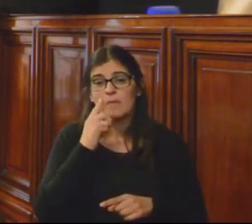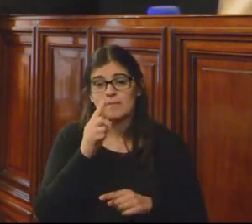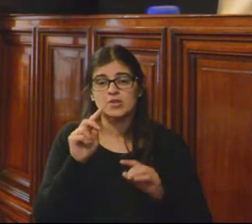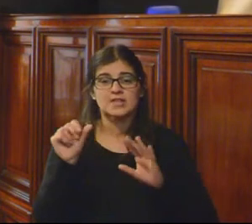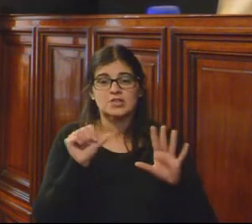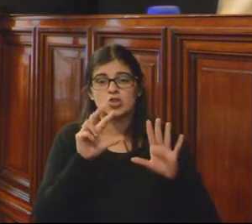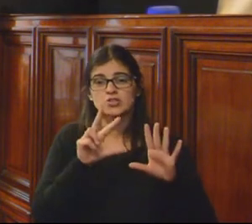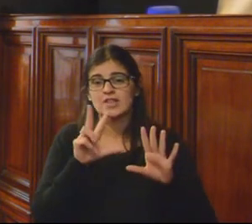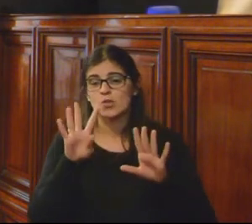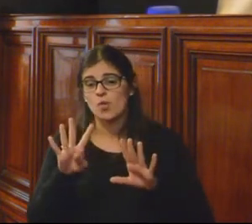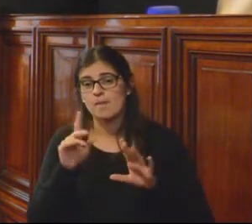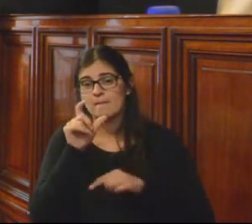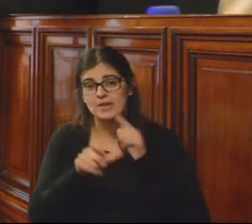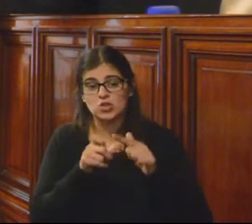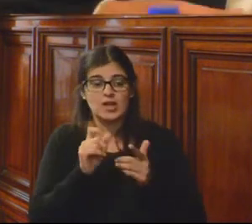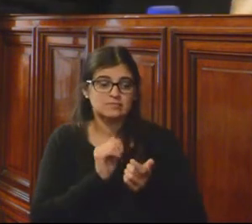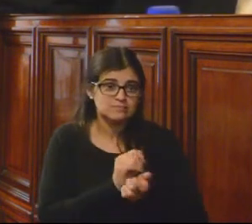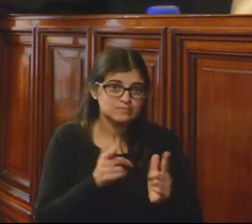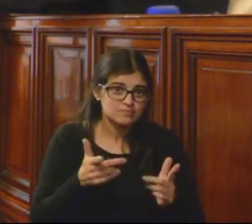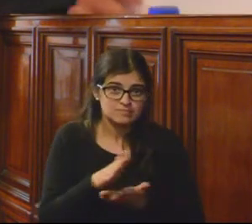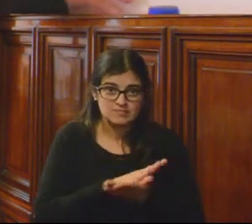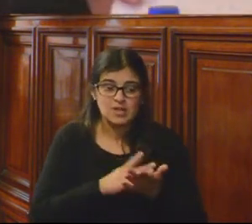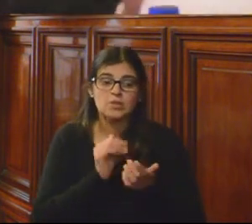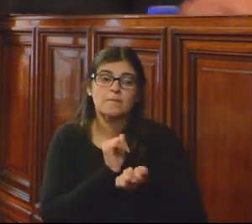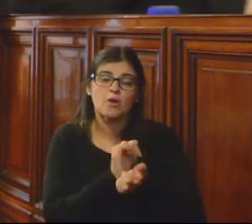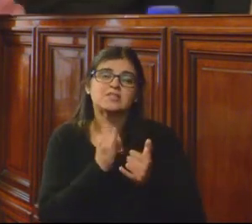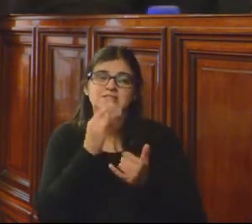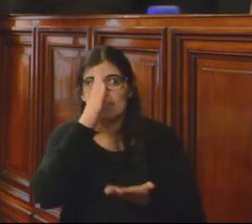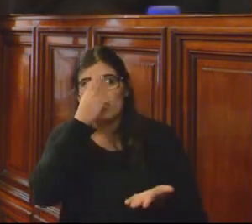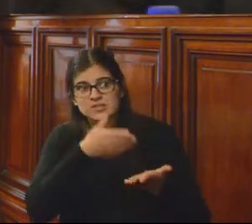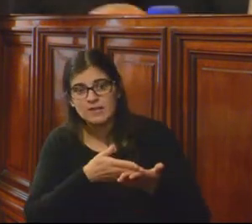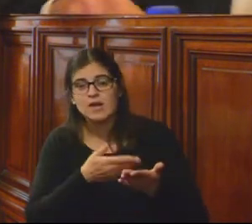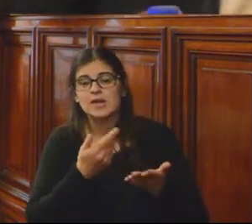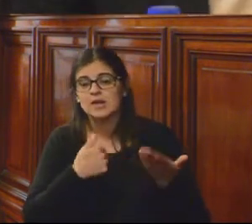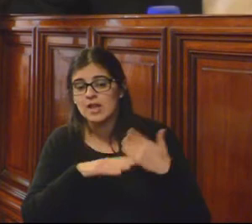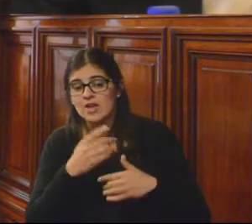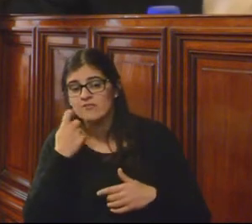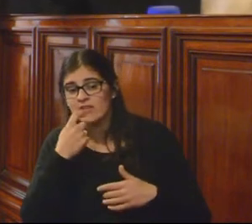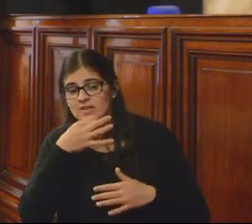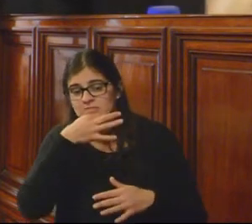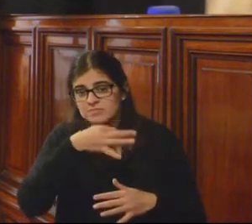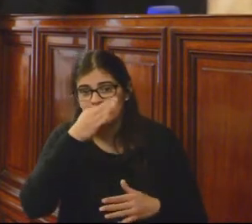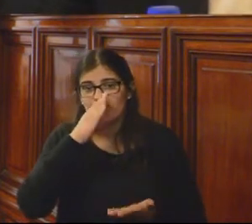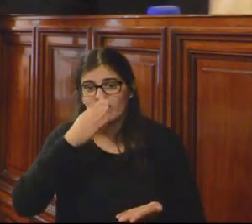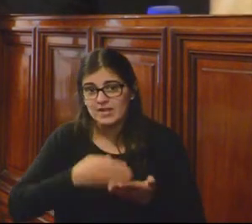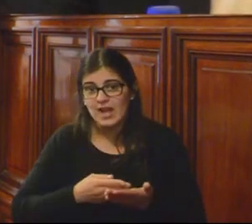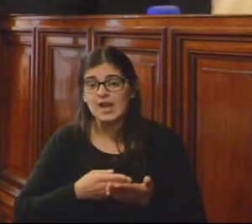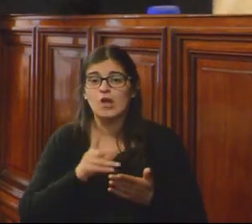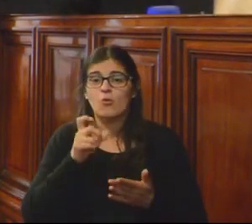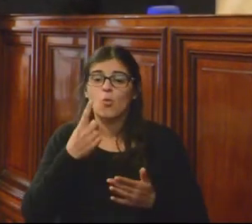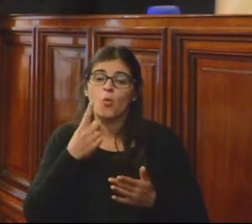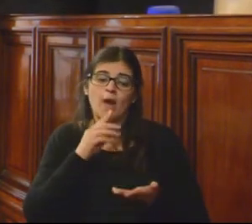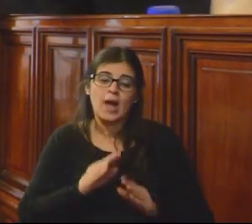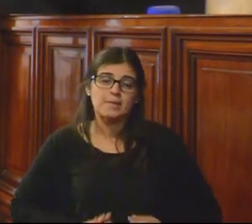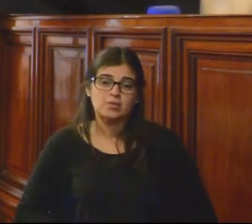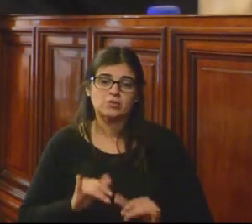22.689 personas privadas de libertad, que como ya decimos son personas procesadas y muchas de ellas ni siquiera han tenido la audiencia preliminar. Un reto, por supuesto, en el sistema de administración